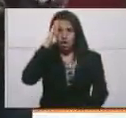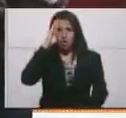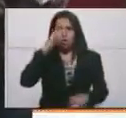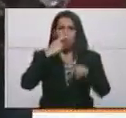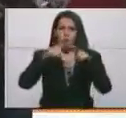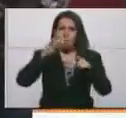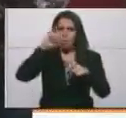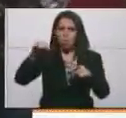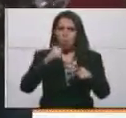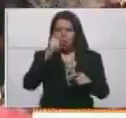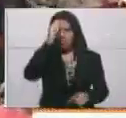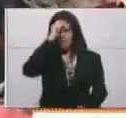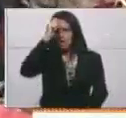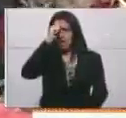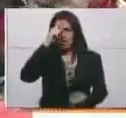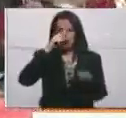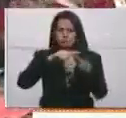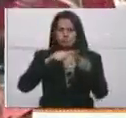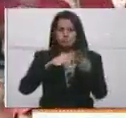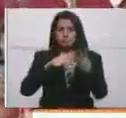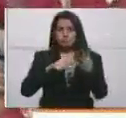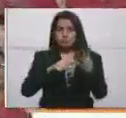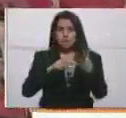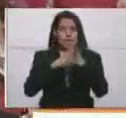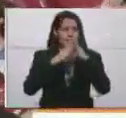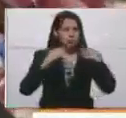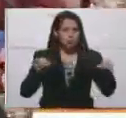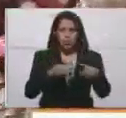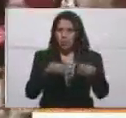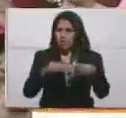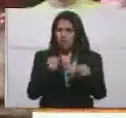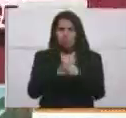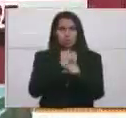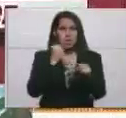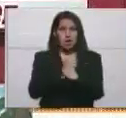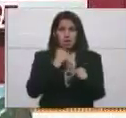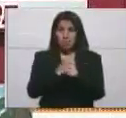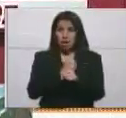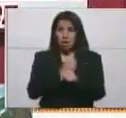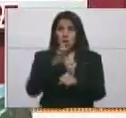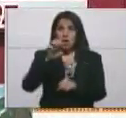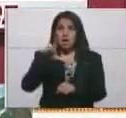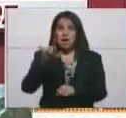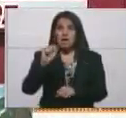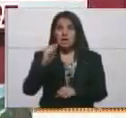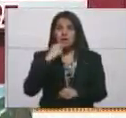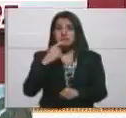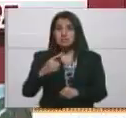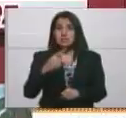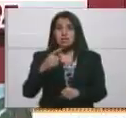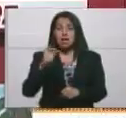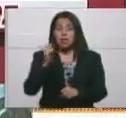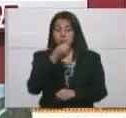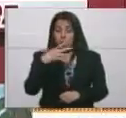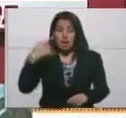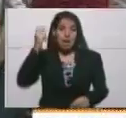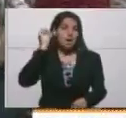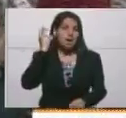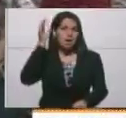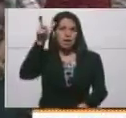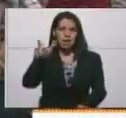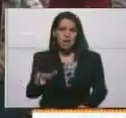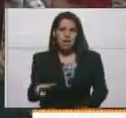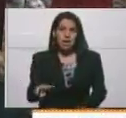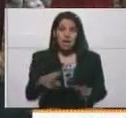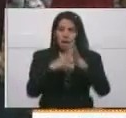Rodríguez, Taret, a todo el equipo de trabajo, a Elías, a Blanca, a todo el